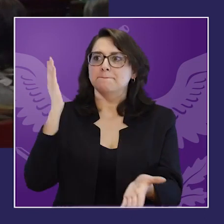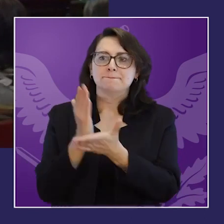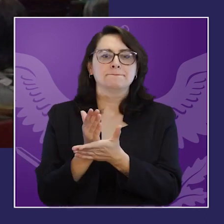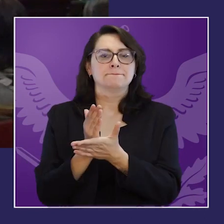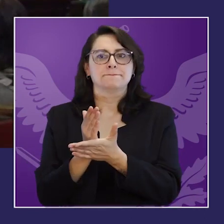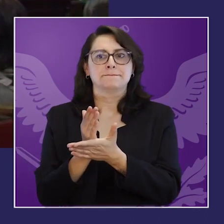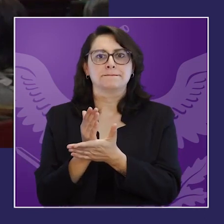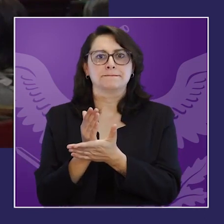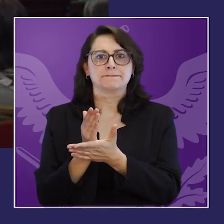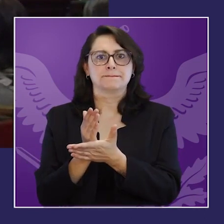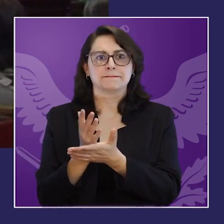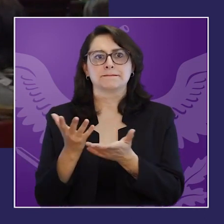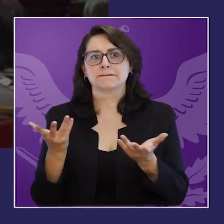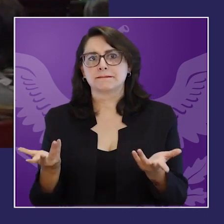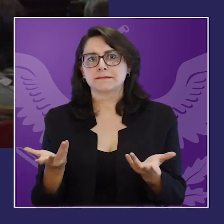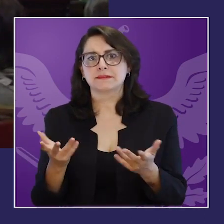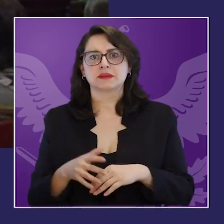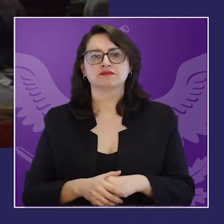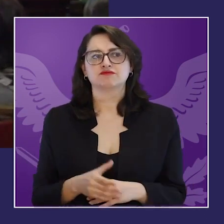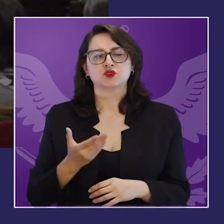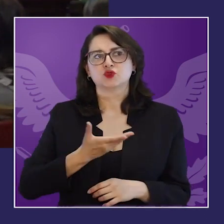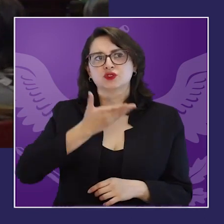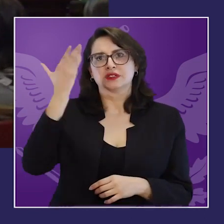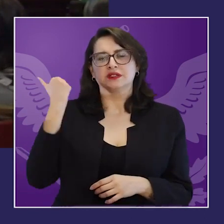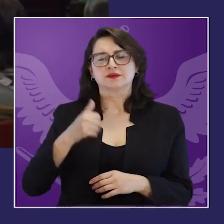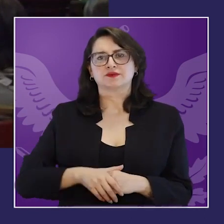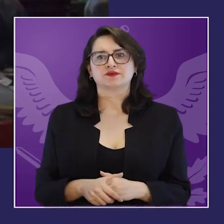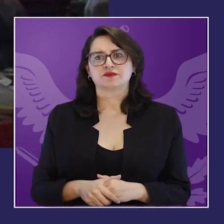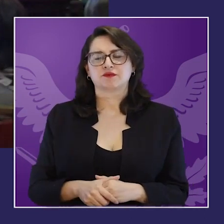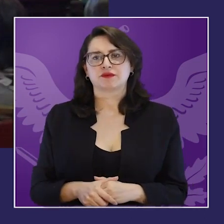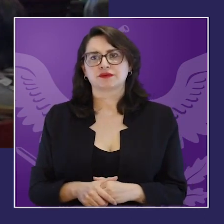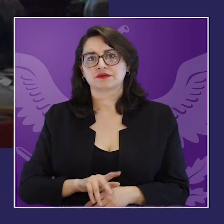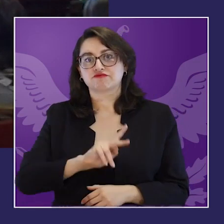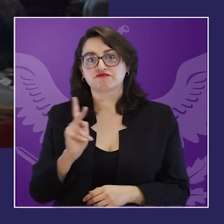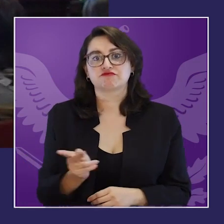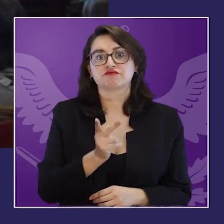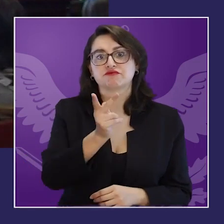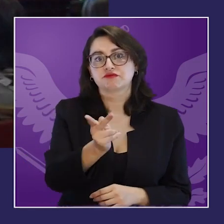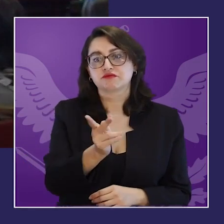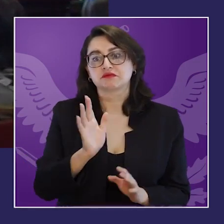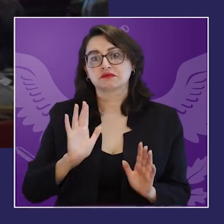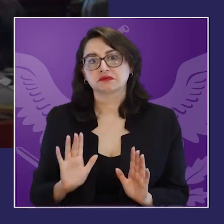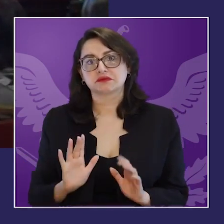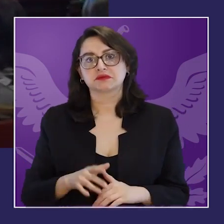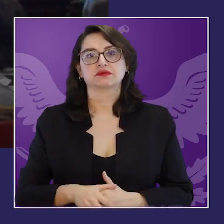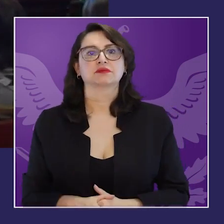concretas que extingan ese supuesto raíz atávica que puede